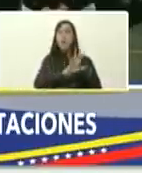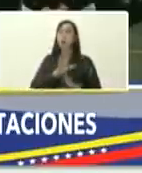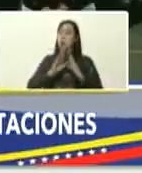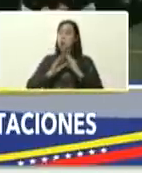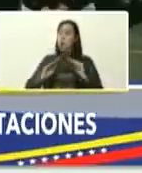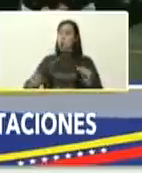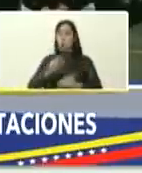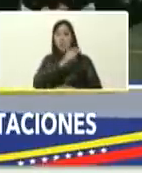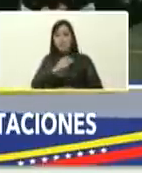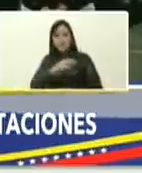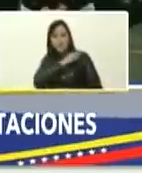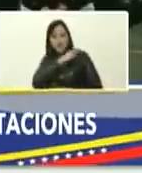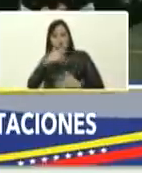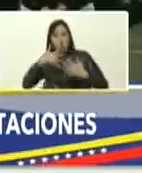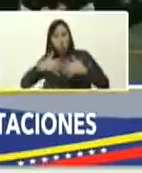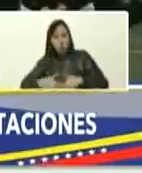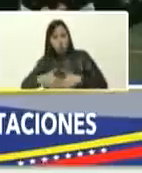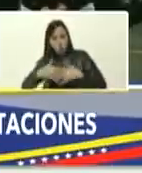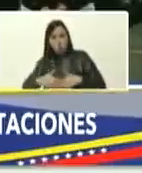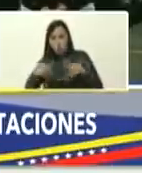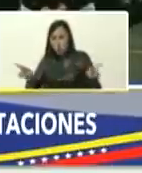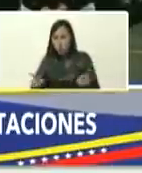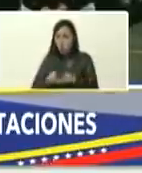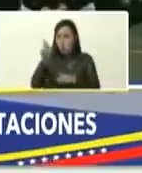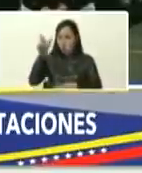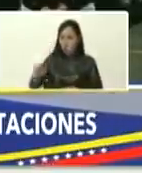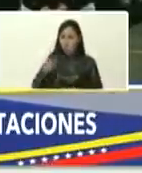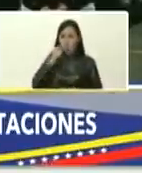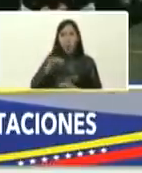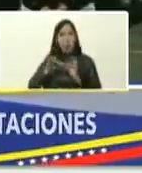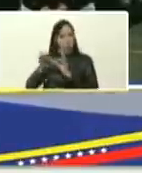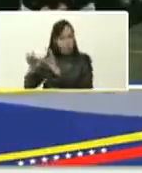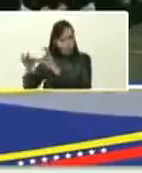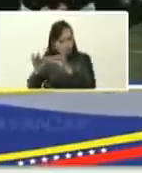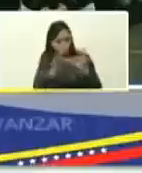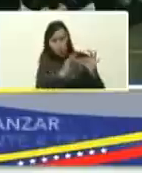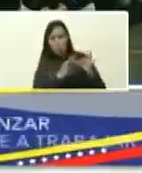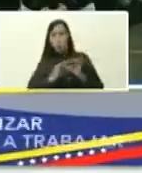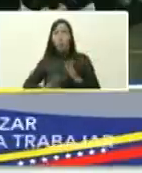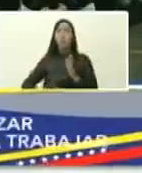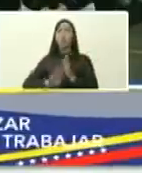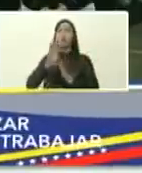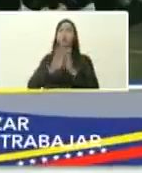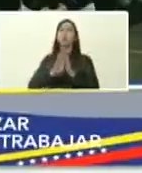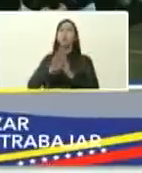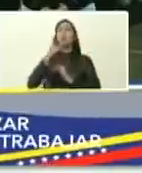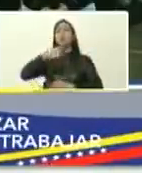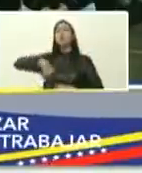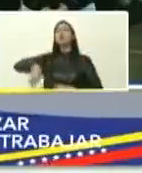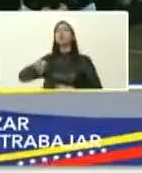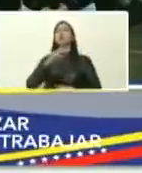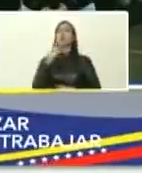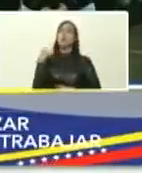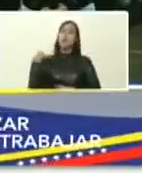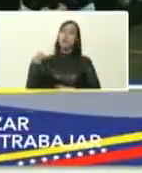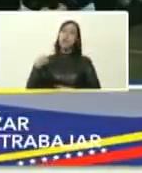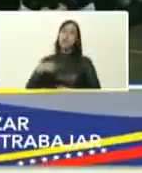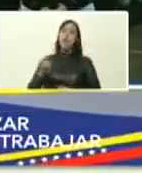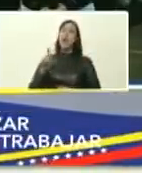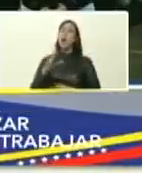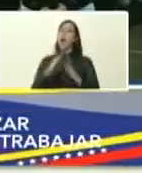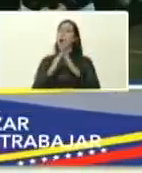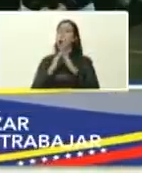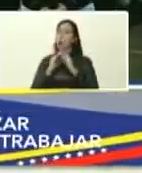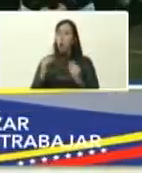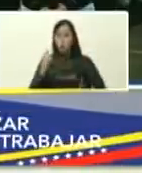los empresarios, como le dijo Santos, vamos a unirnos para producir. Y cuenten ustedes con todo